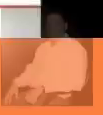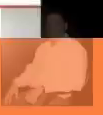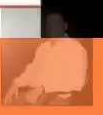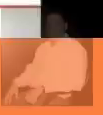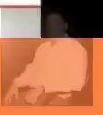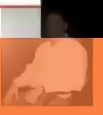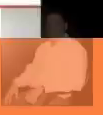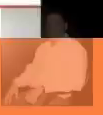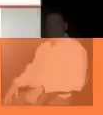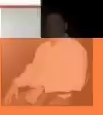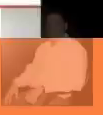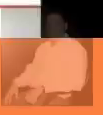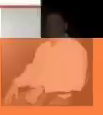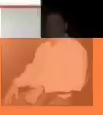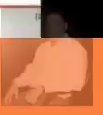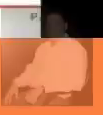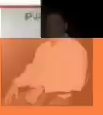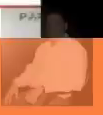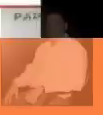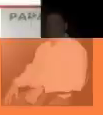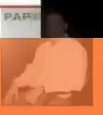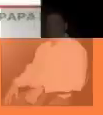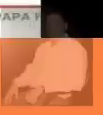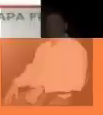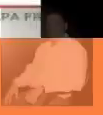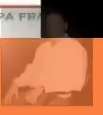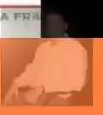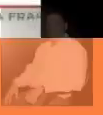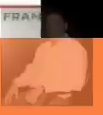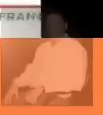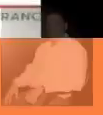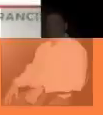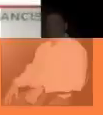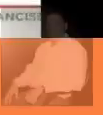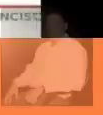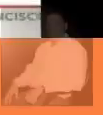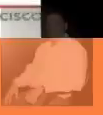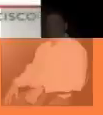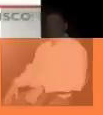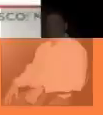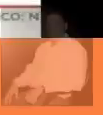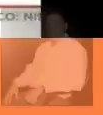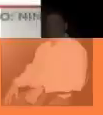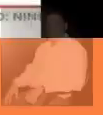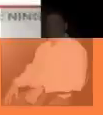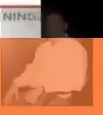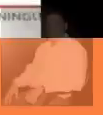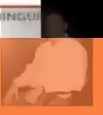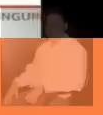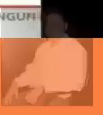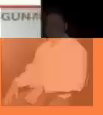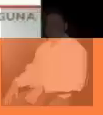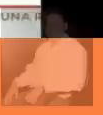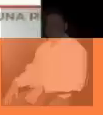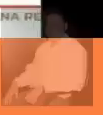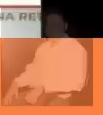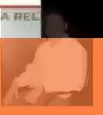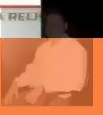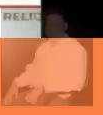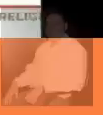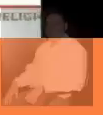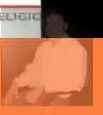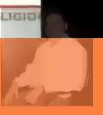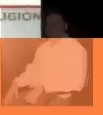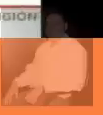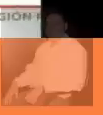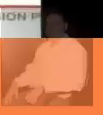legislativo, la Asamblea Nacional. Entonces, una comisión para generar los mecanismos de